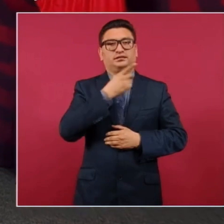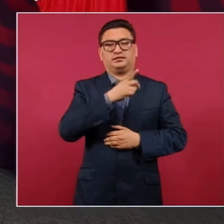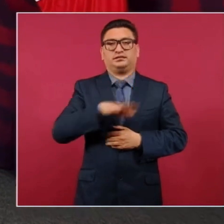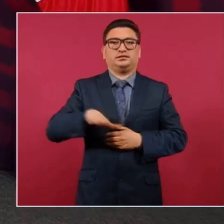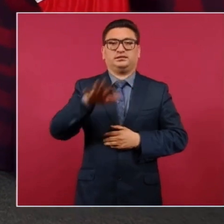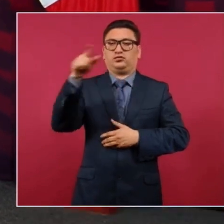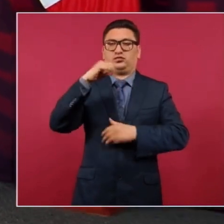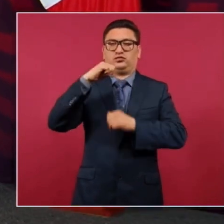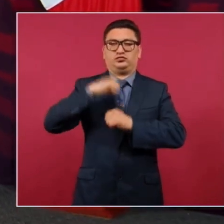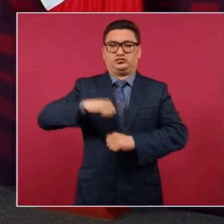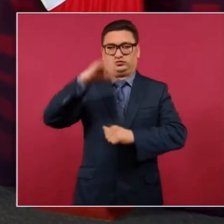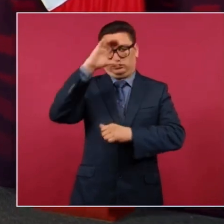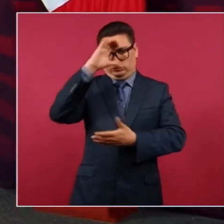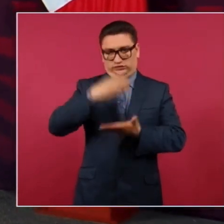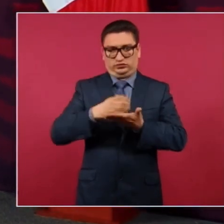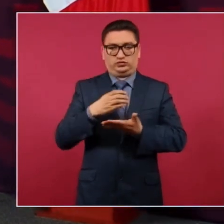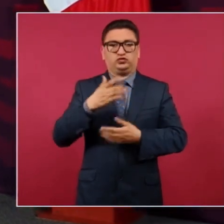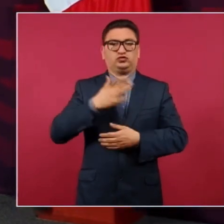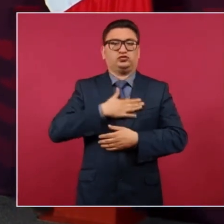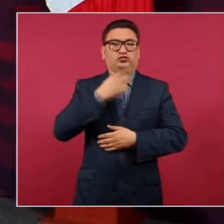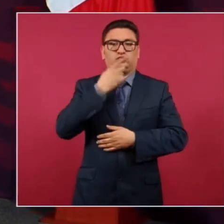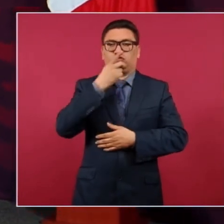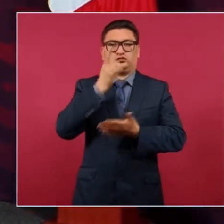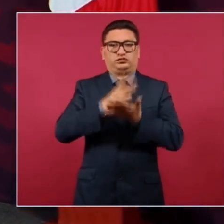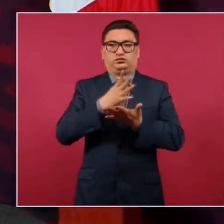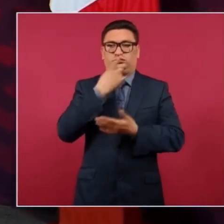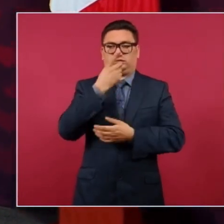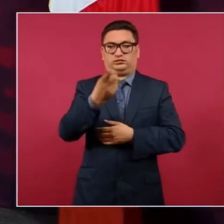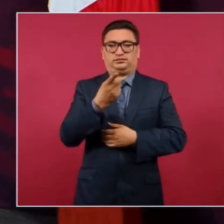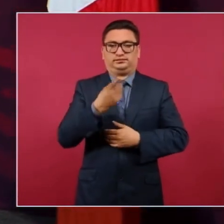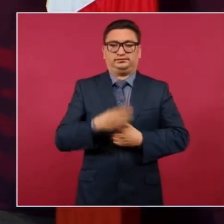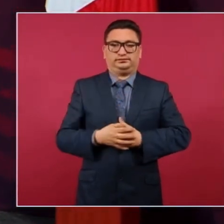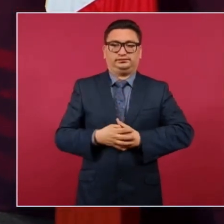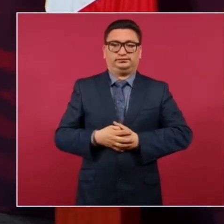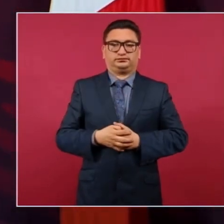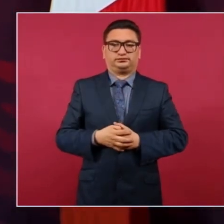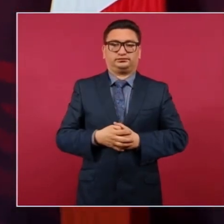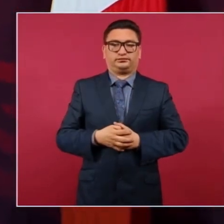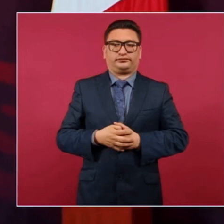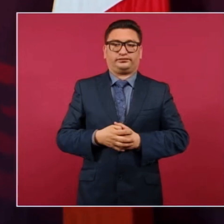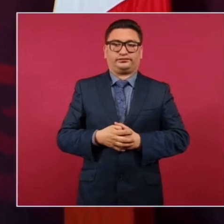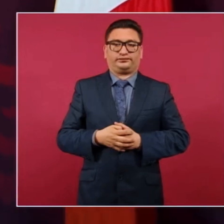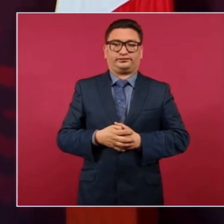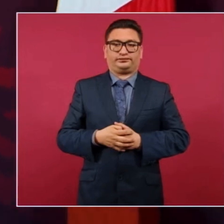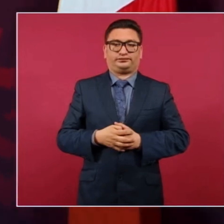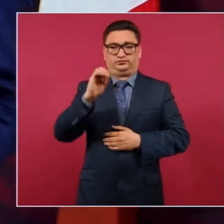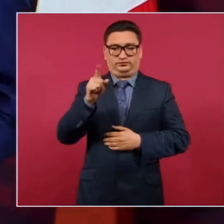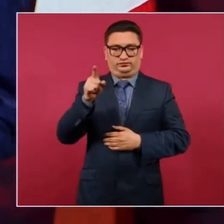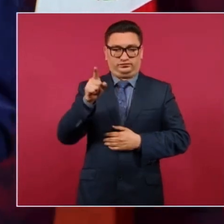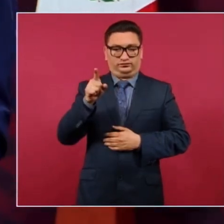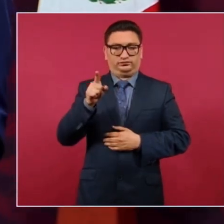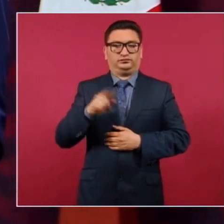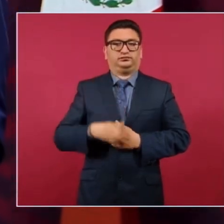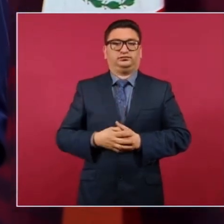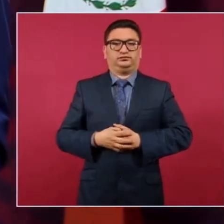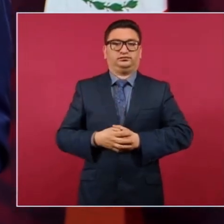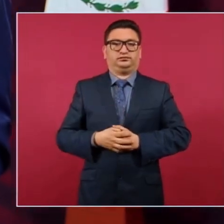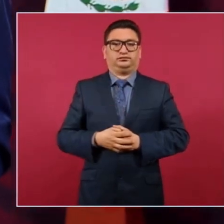católica. Yo lo único que puedo comentarles es de que el Papa Francisco